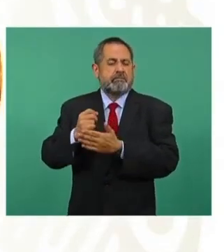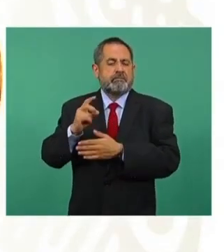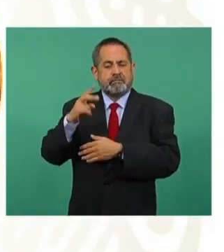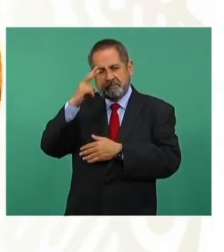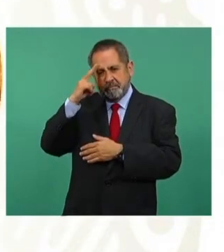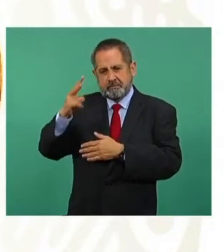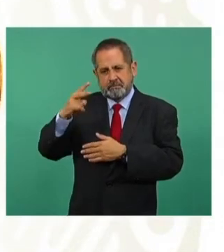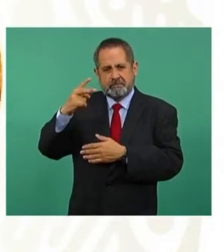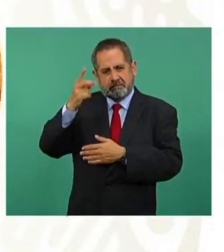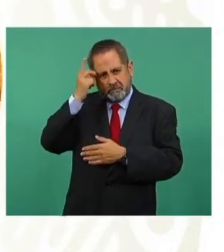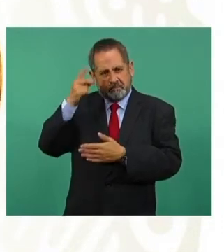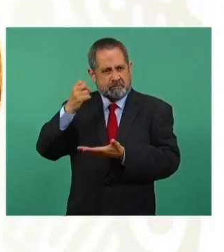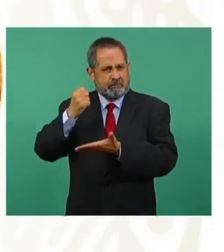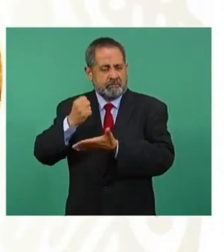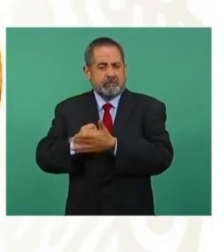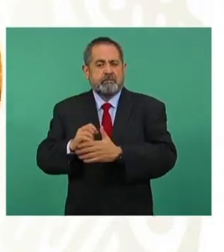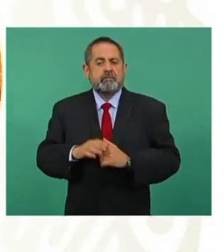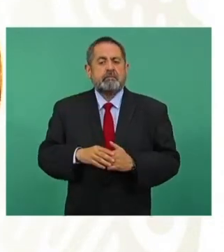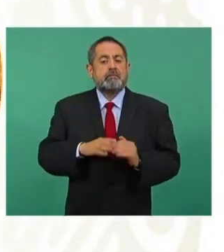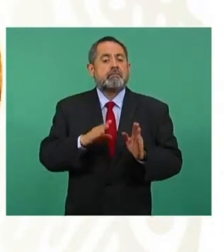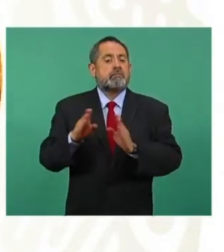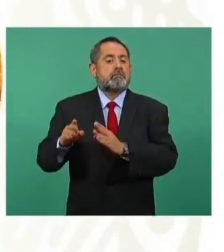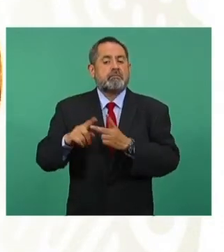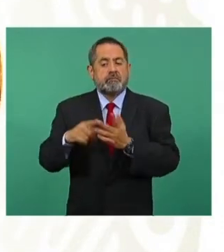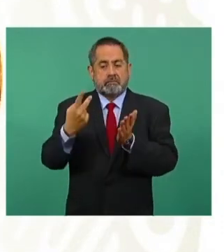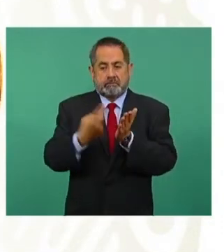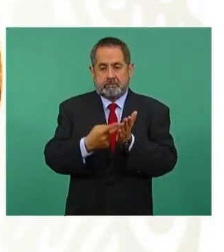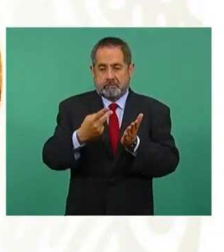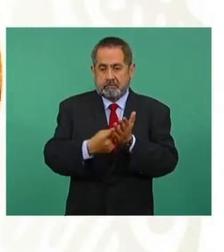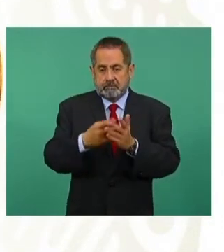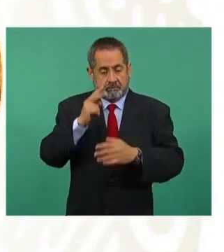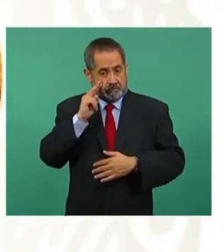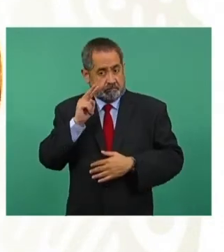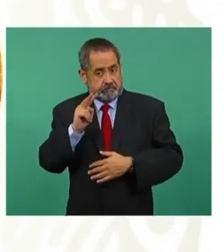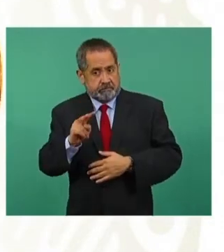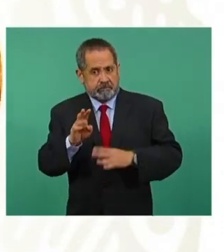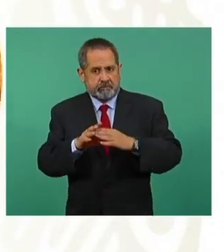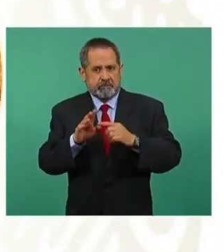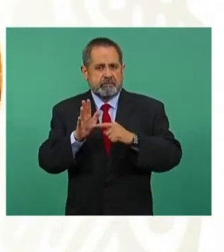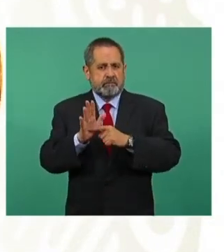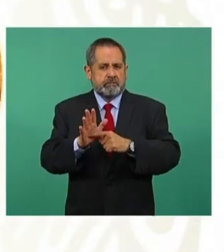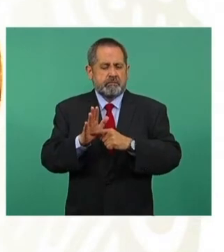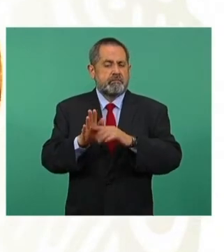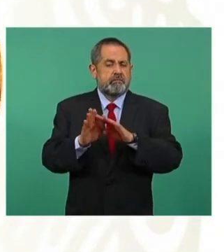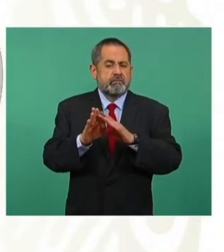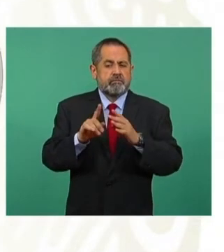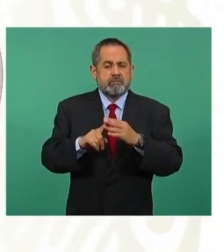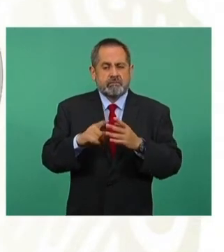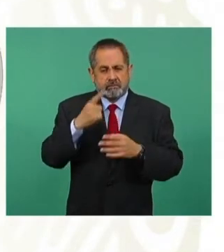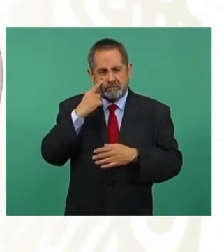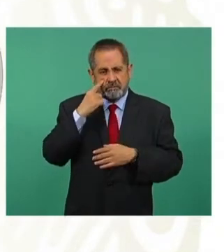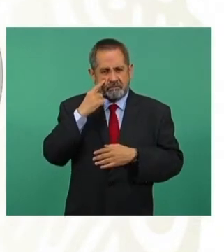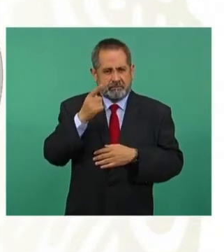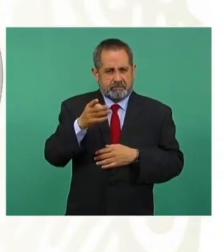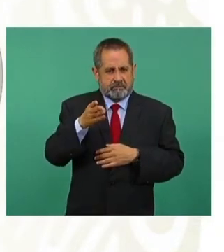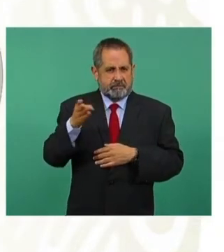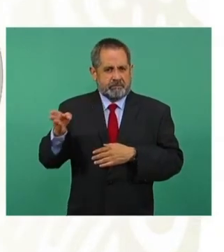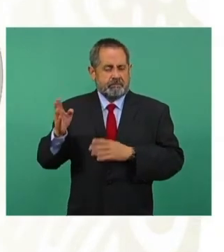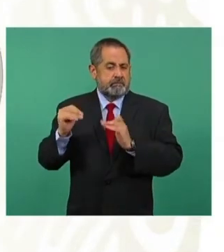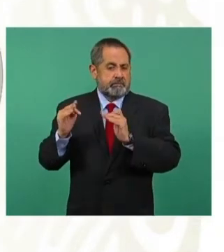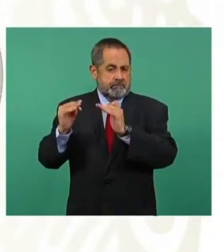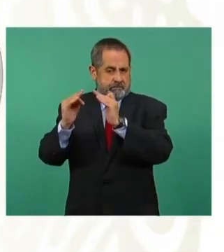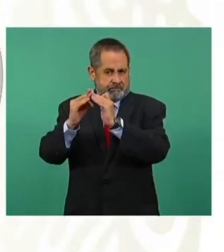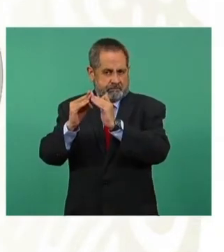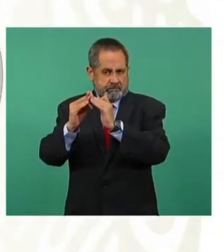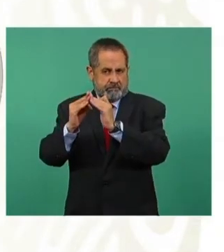borde. En relación a la moneda de plata, la moneda muestra al frente y desfasado, ligeramente a la derecha, el Templo